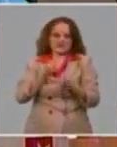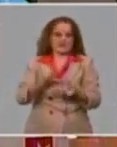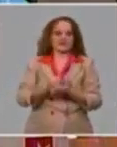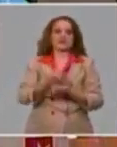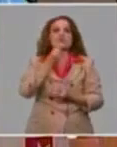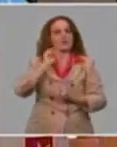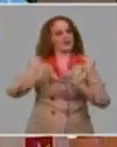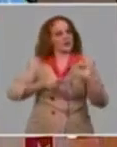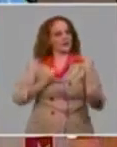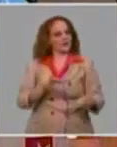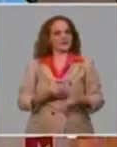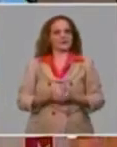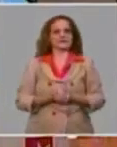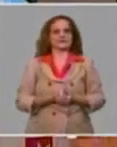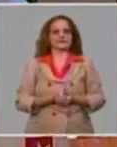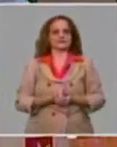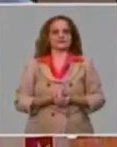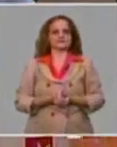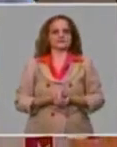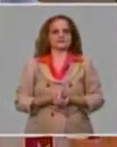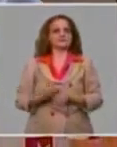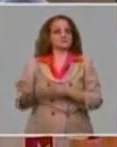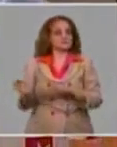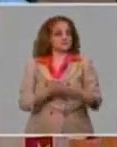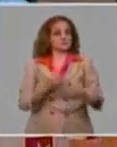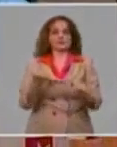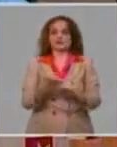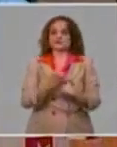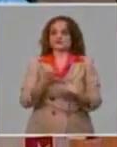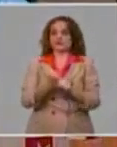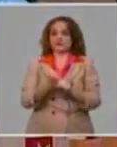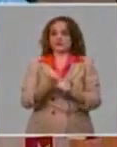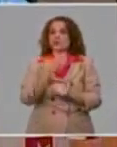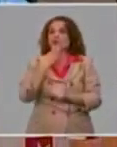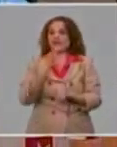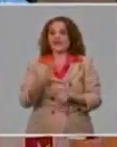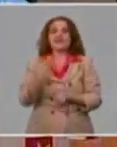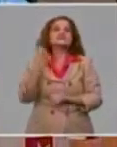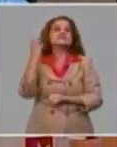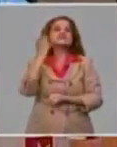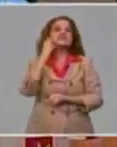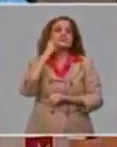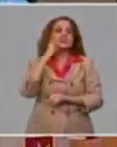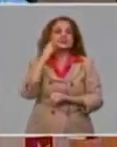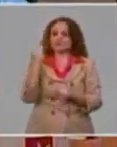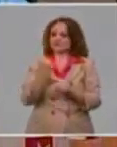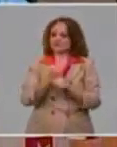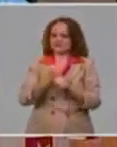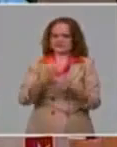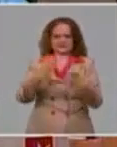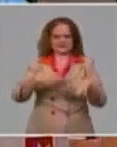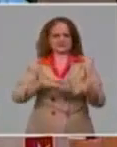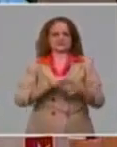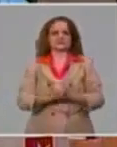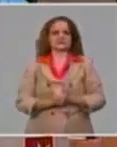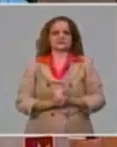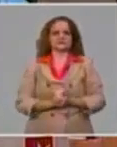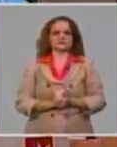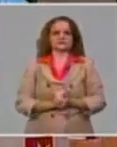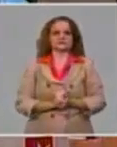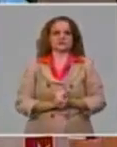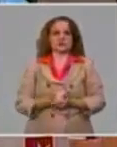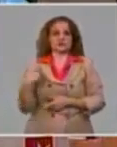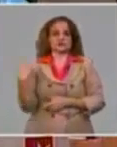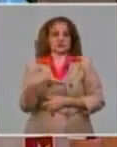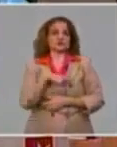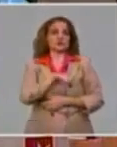También estamos trabajando duro con la extensión del cemento. Nosotros no hace falta extender los cementos. Nosotros usamos los